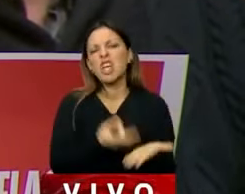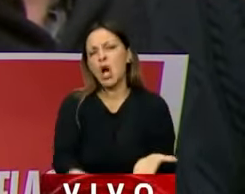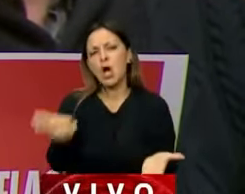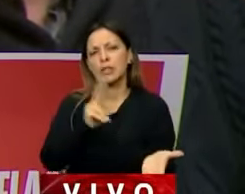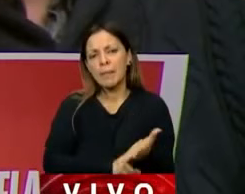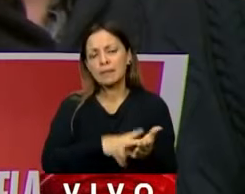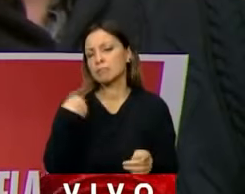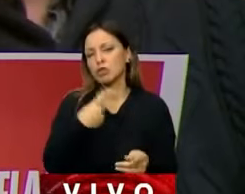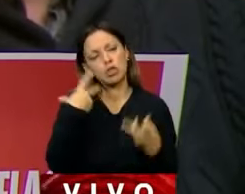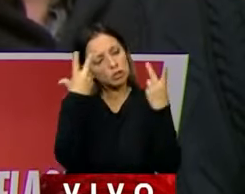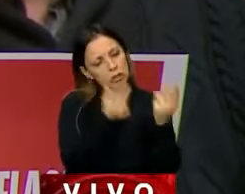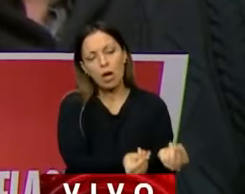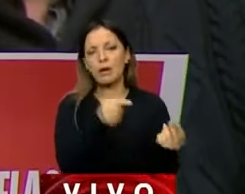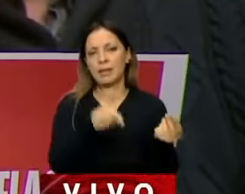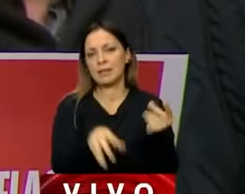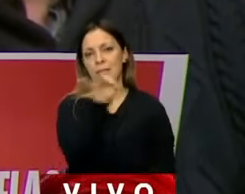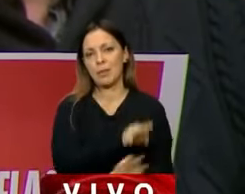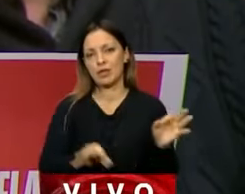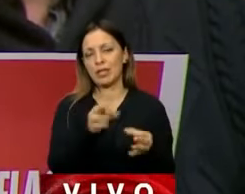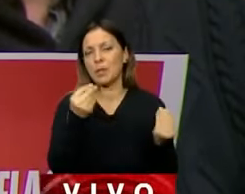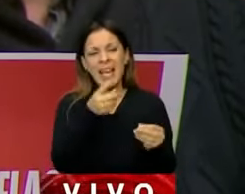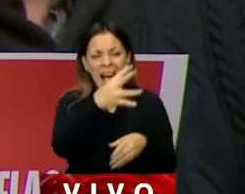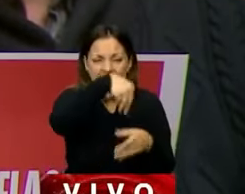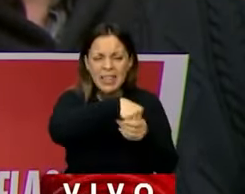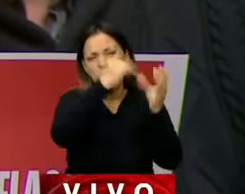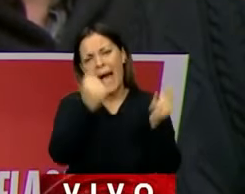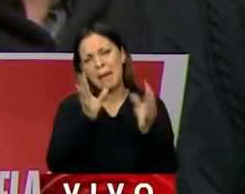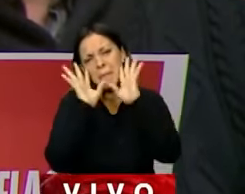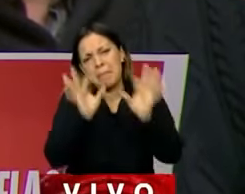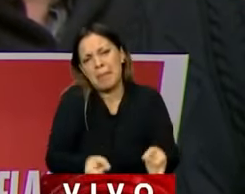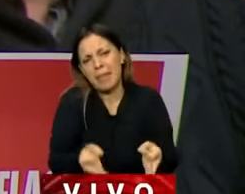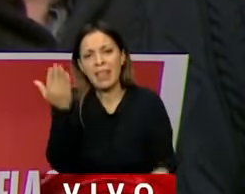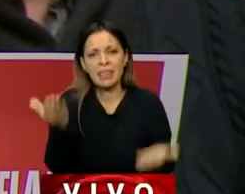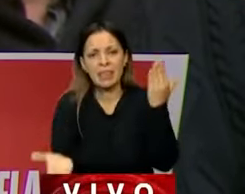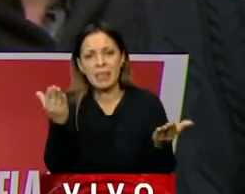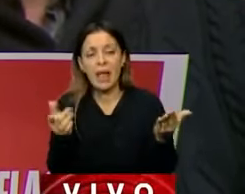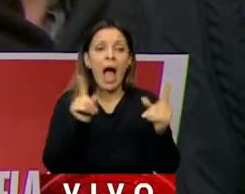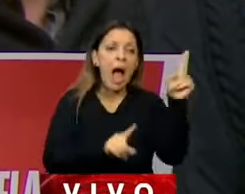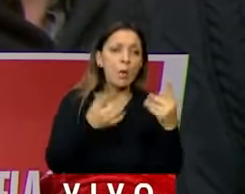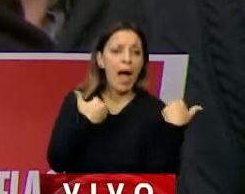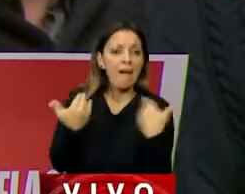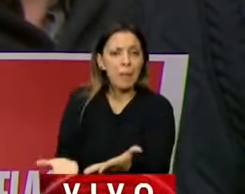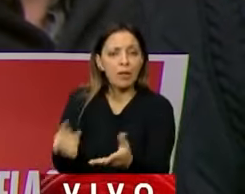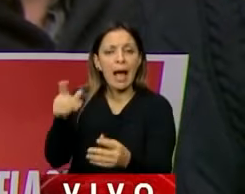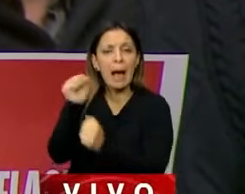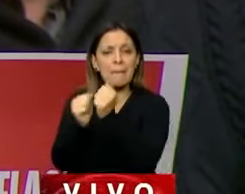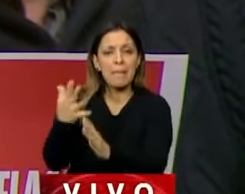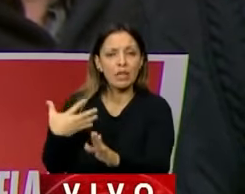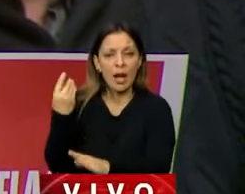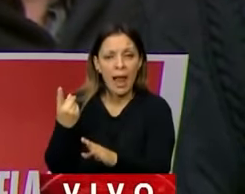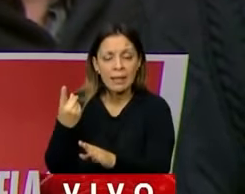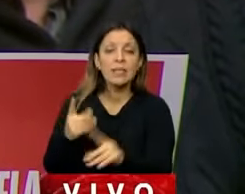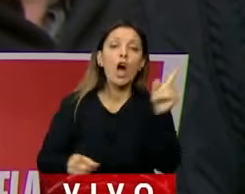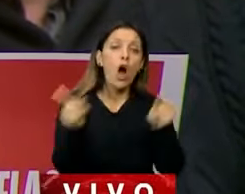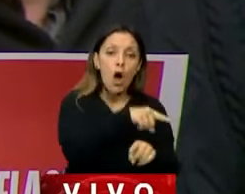más, vamos a rechazar este proyecto porque tiene un componente claro de clase entre los que lo van a apoyar para beneficiar a las patronales y los que